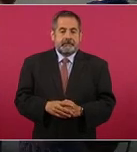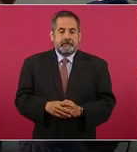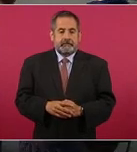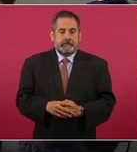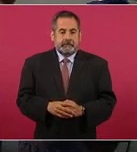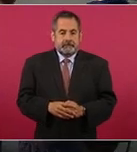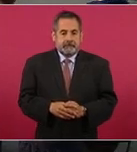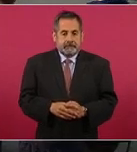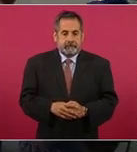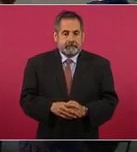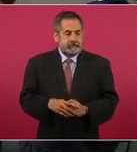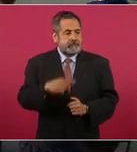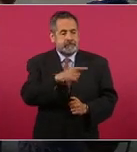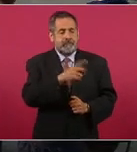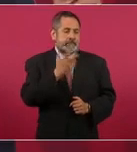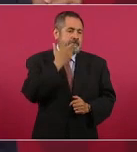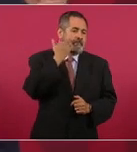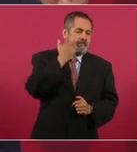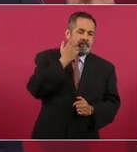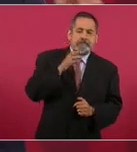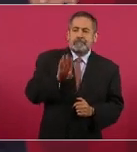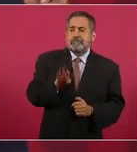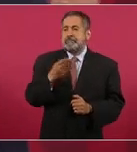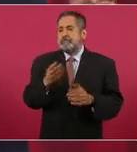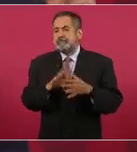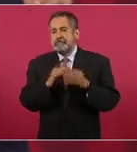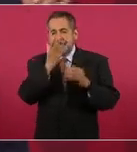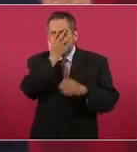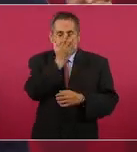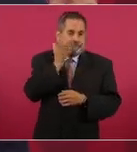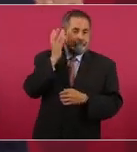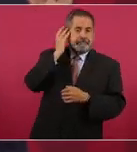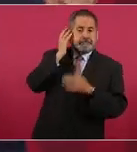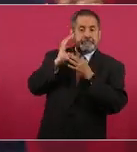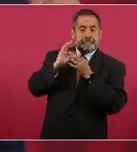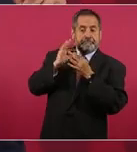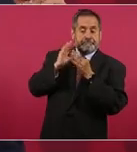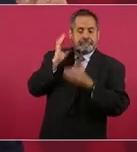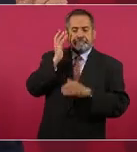O sea, el doble discurso, la doble moral,